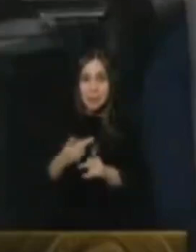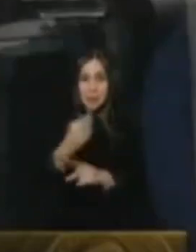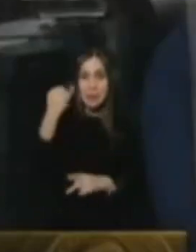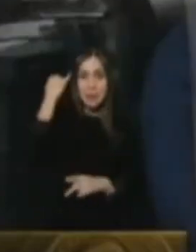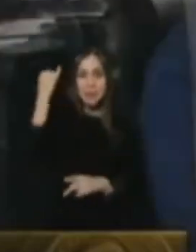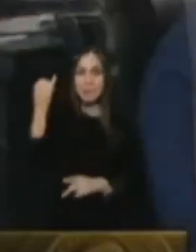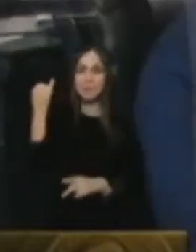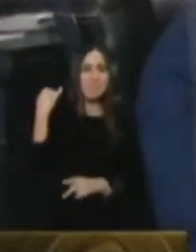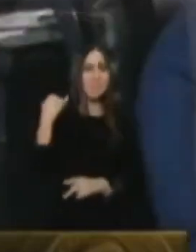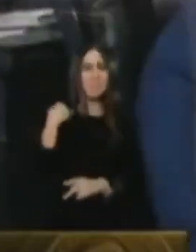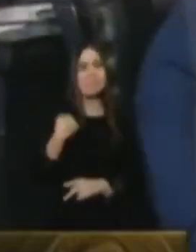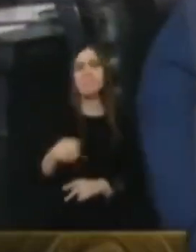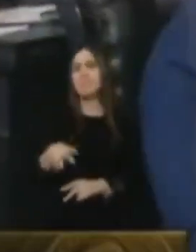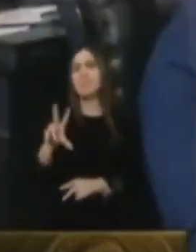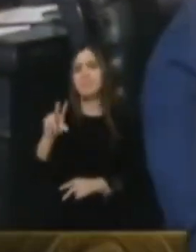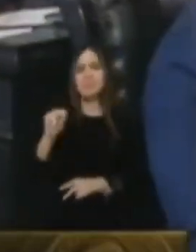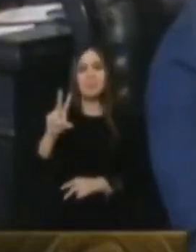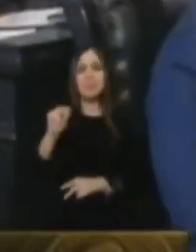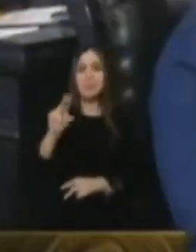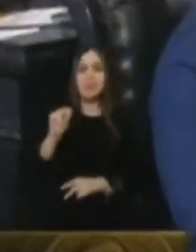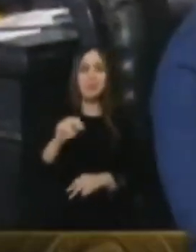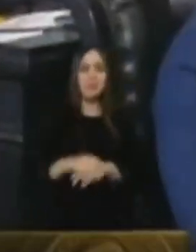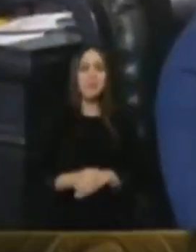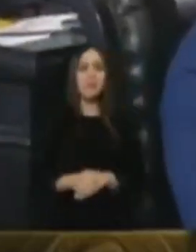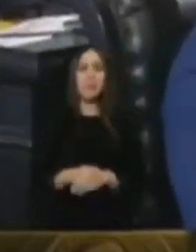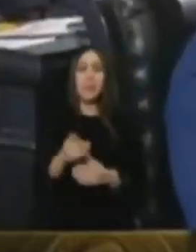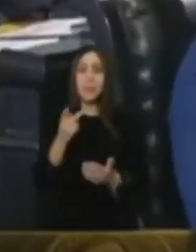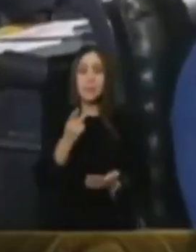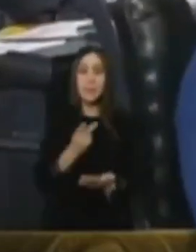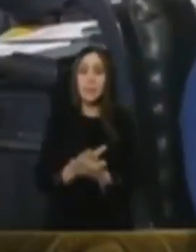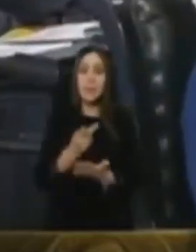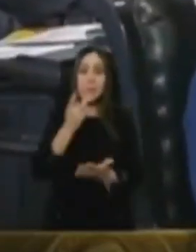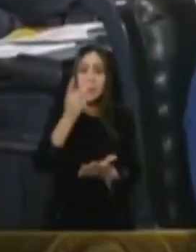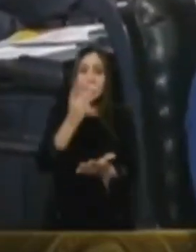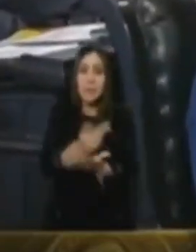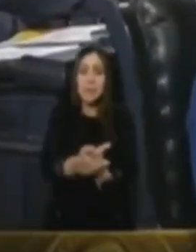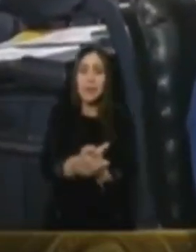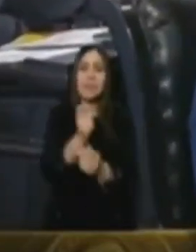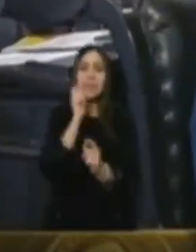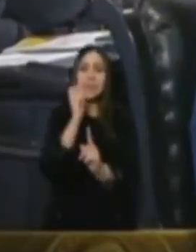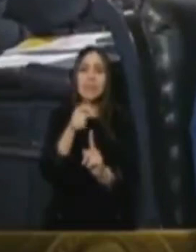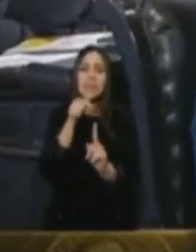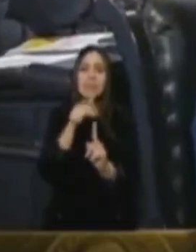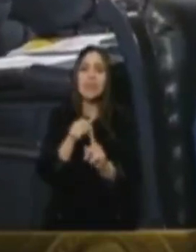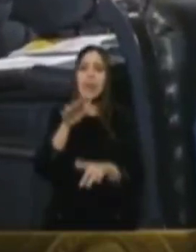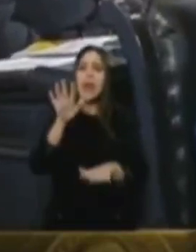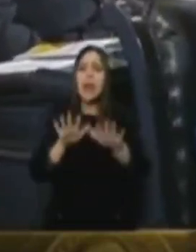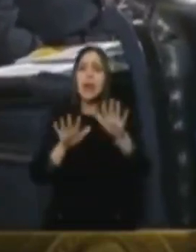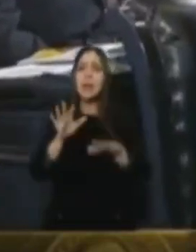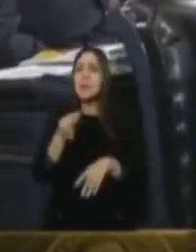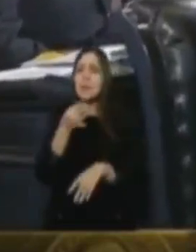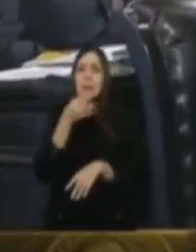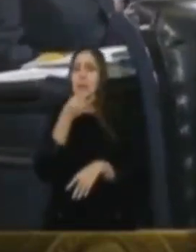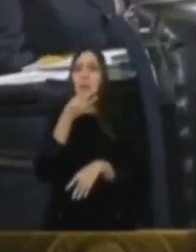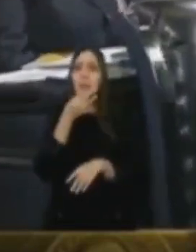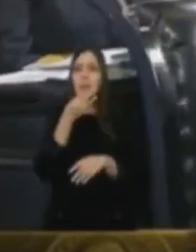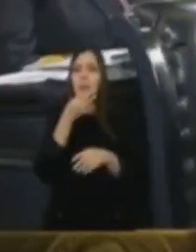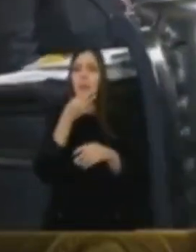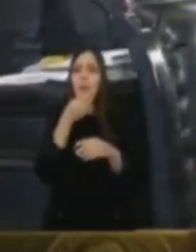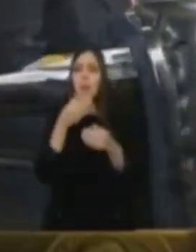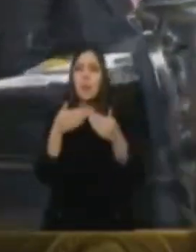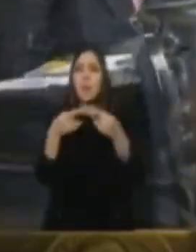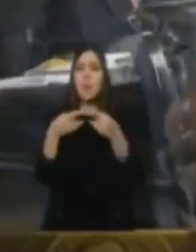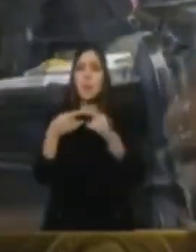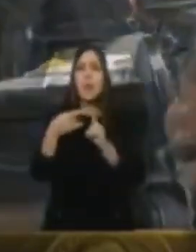premios son una puerta que se abre de pronto, un